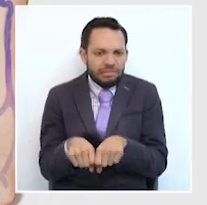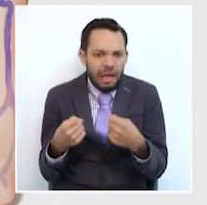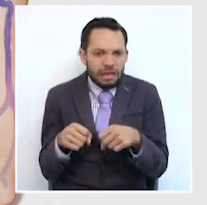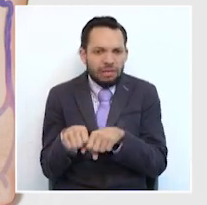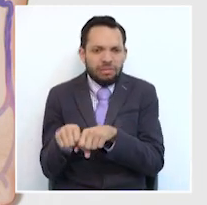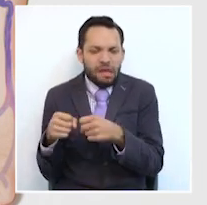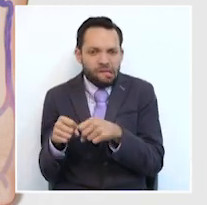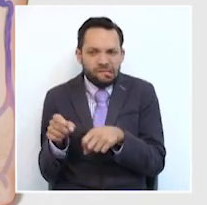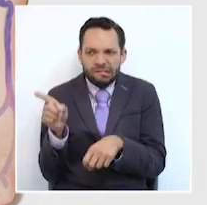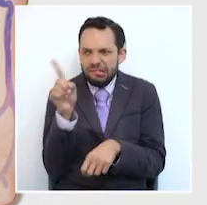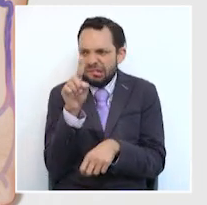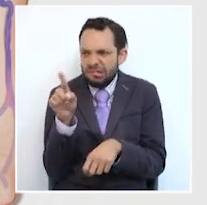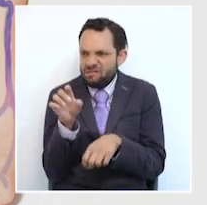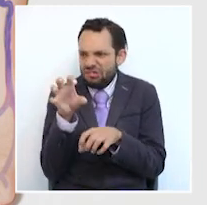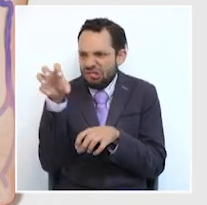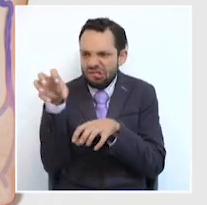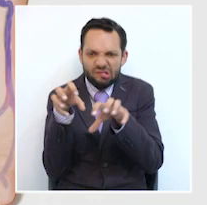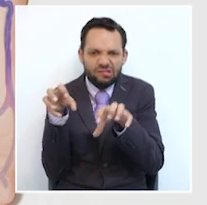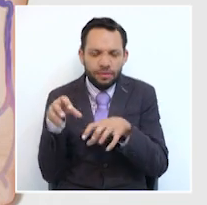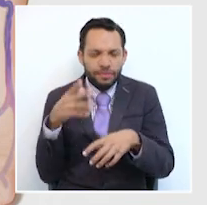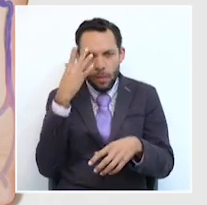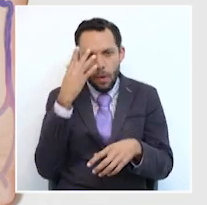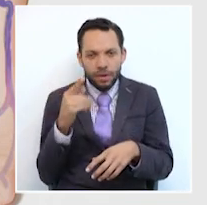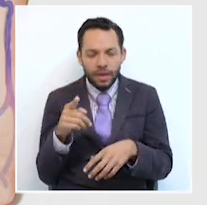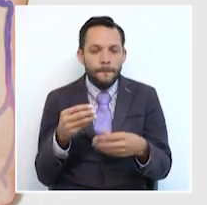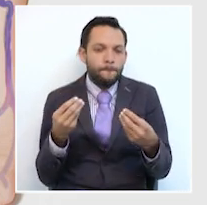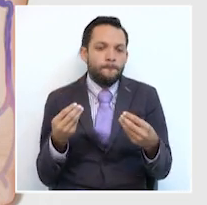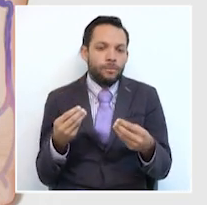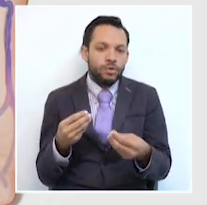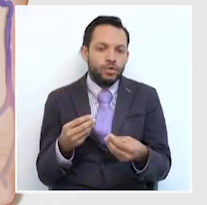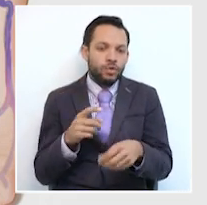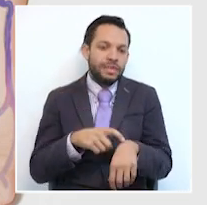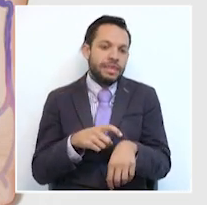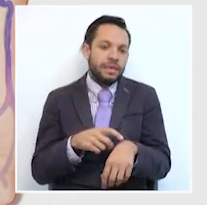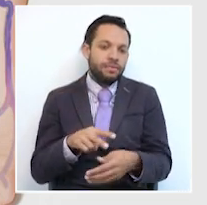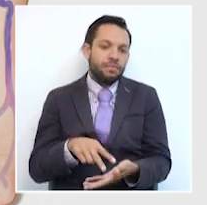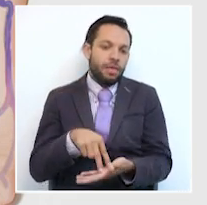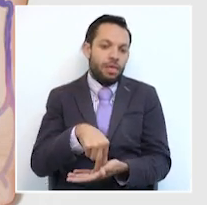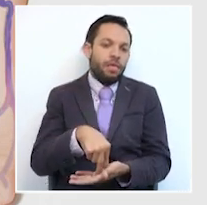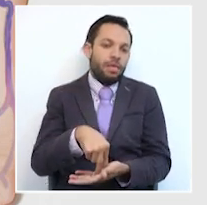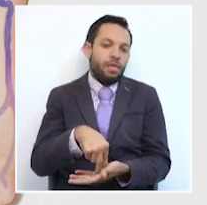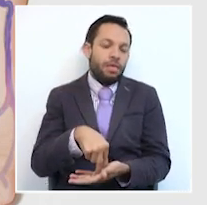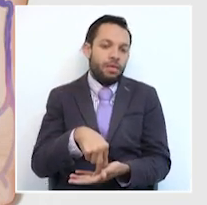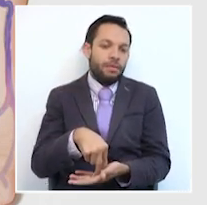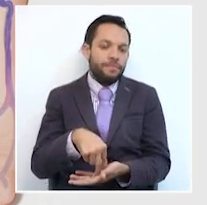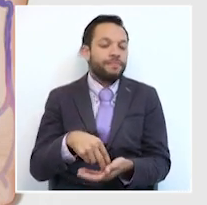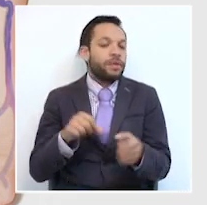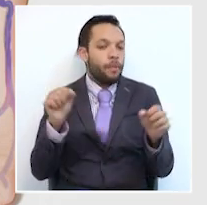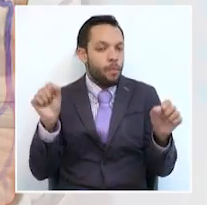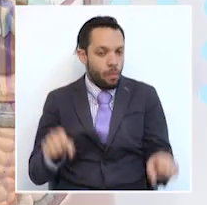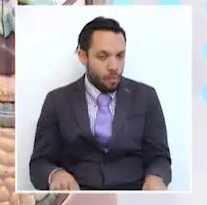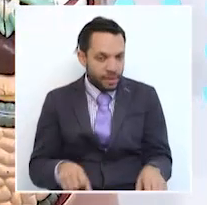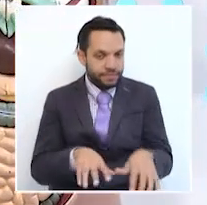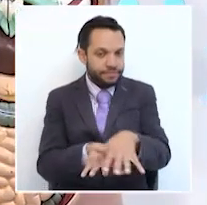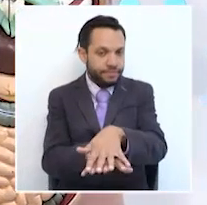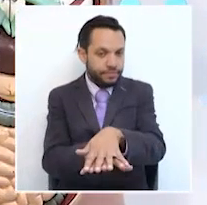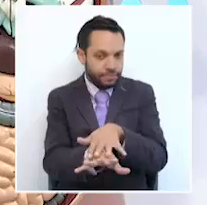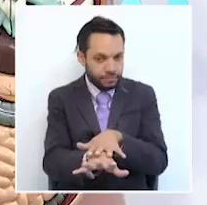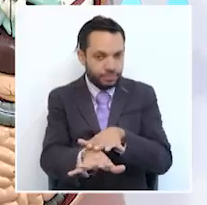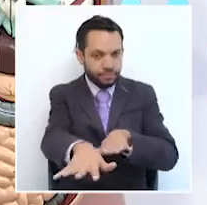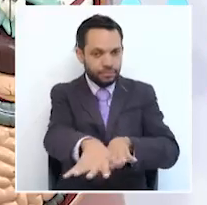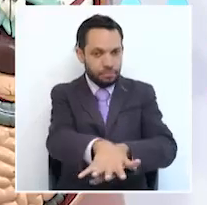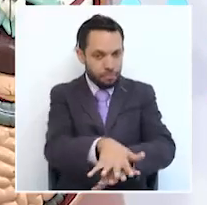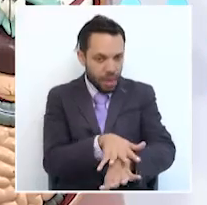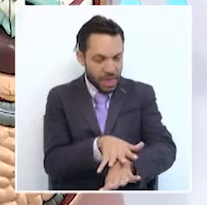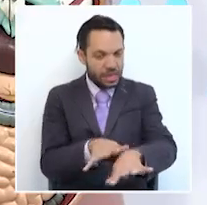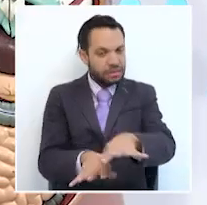malas y eso que es estar de pie no ponerse medias de descanso por ejemplo ya que pueda ser comprar unas buenas medias apretaditas